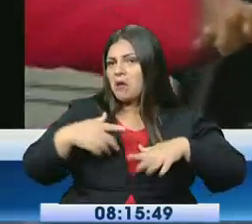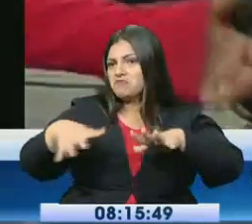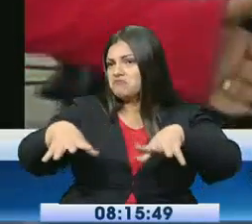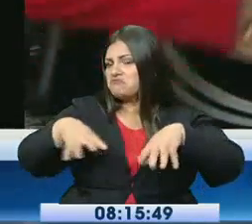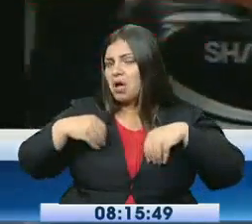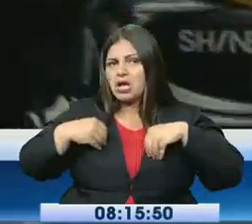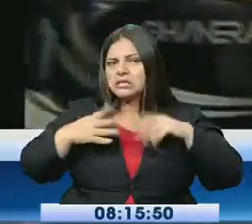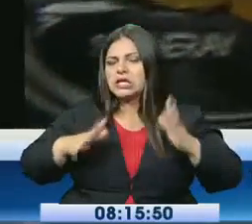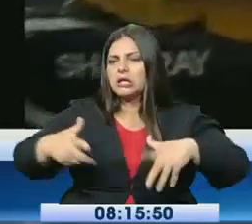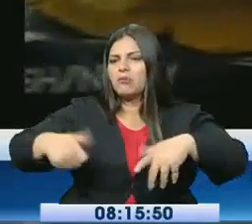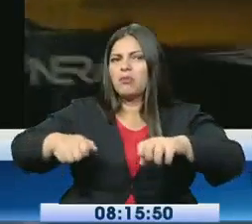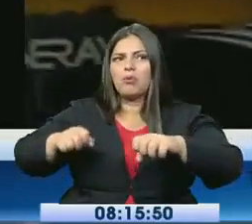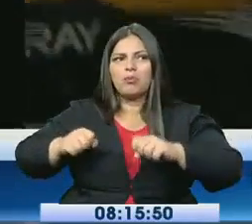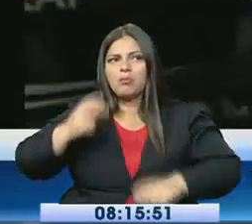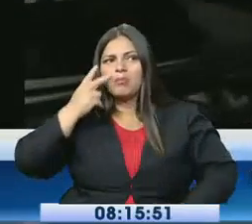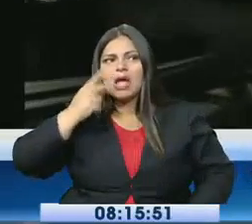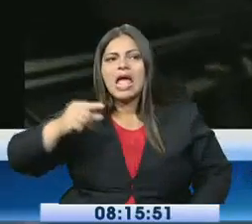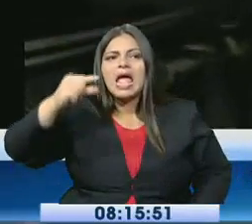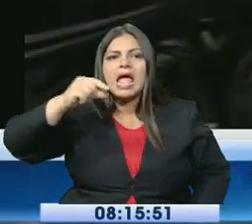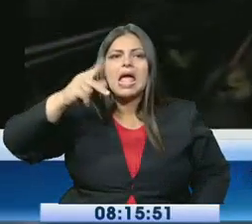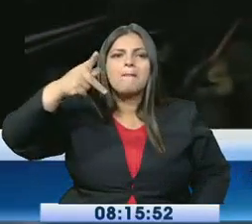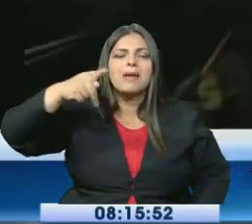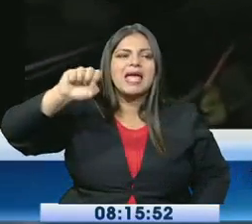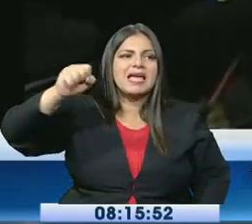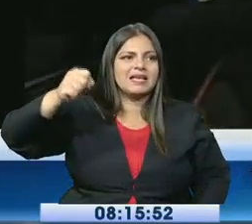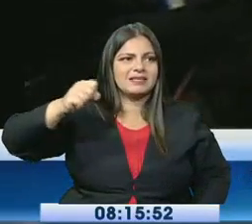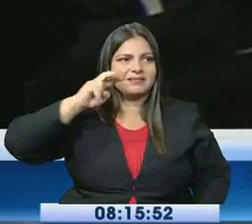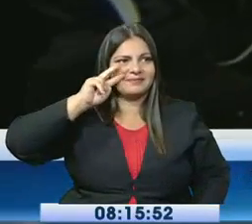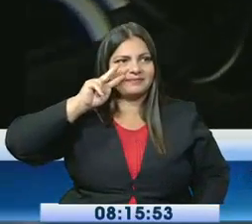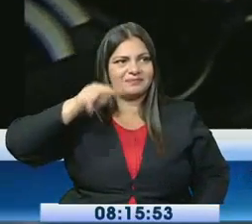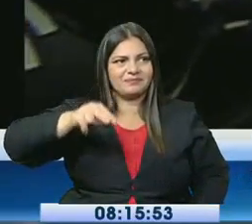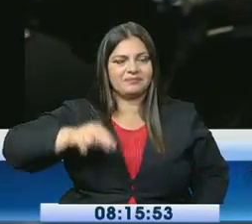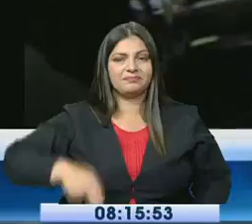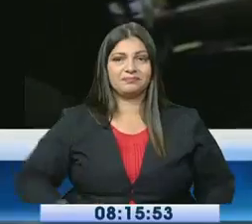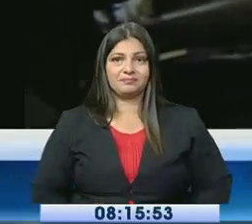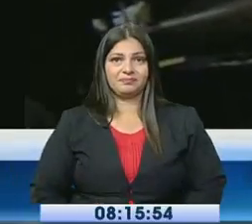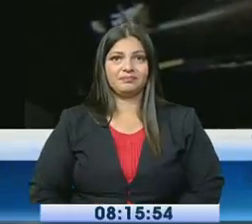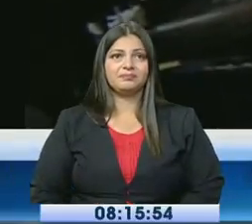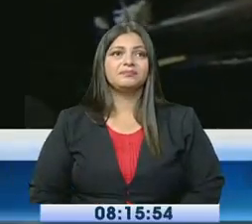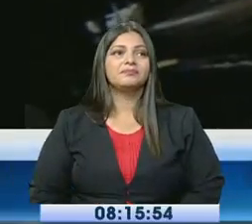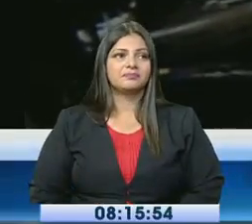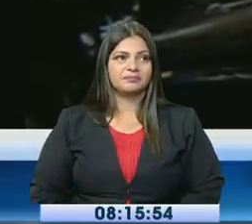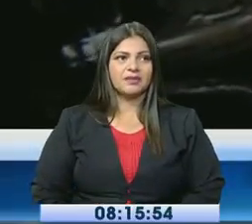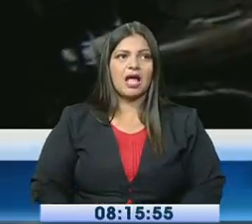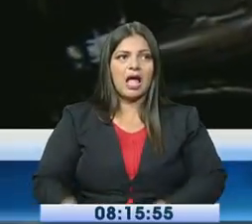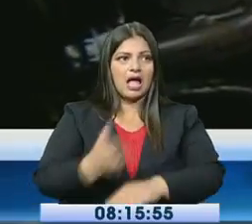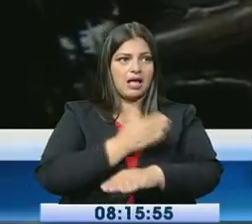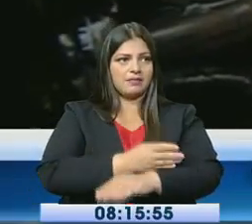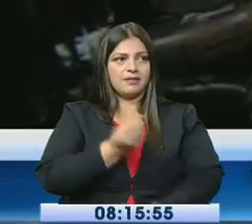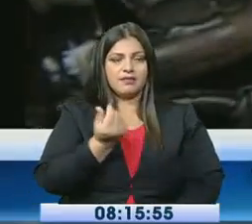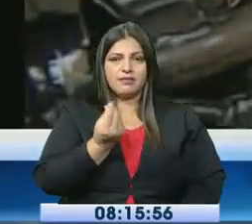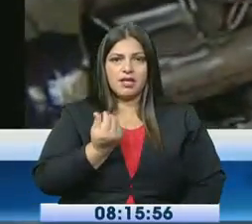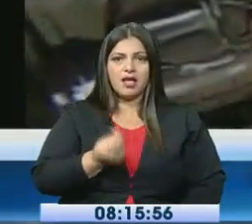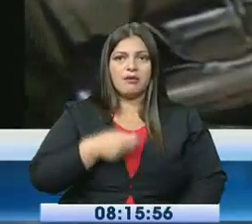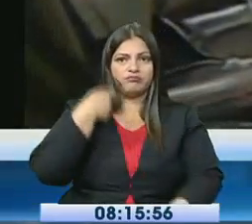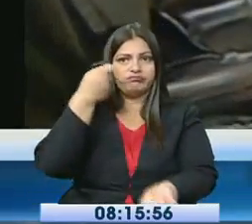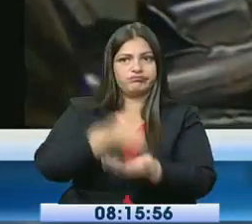poner la moto homologada. Ahí está el GPS, vea. Ya tenemos algunos meses pagando con GPS. ¿Invertido cuánto? Hemos invertido. Nosotros